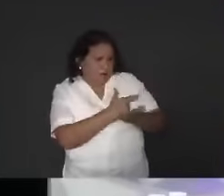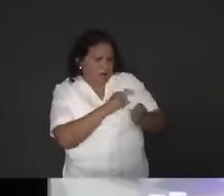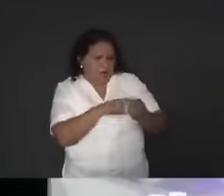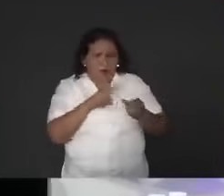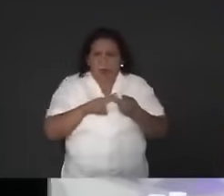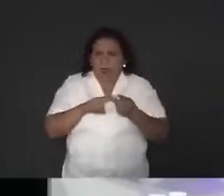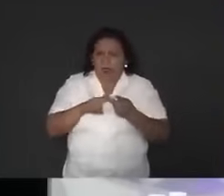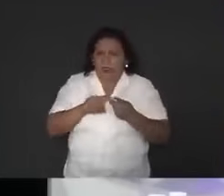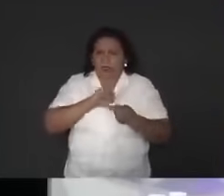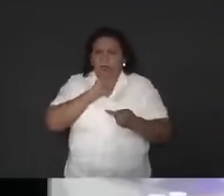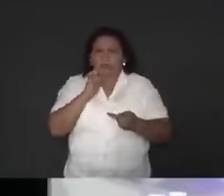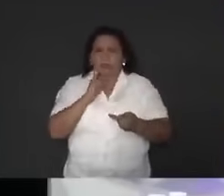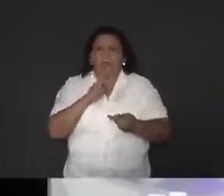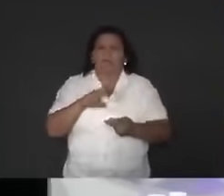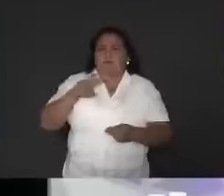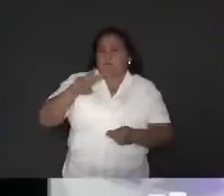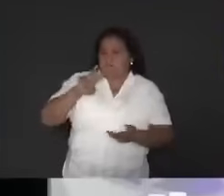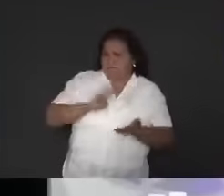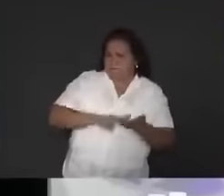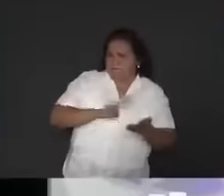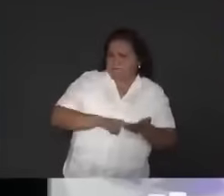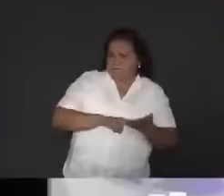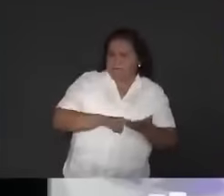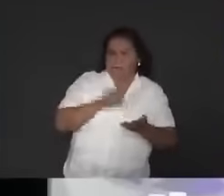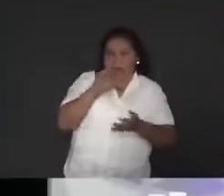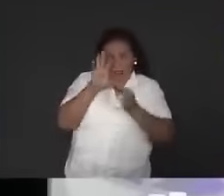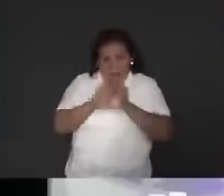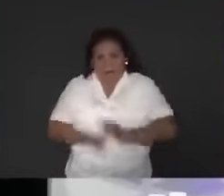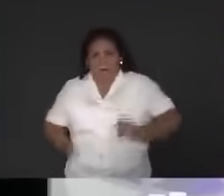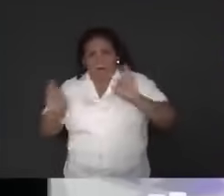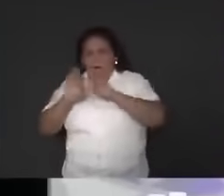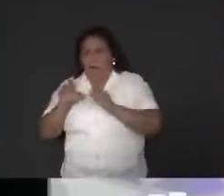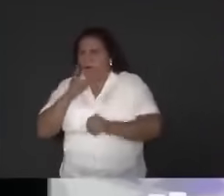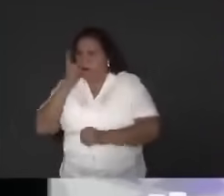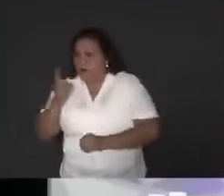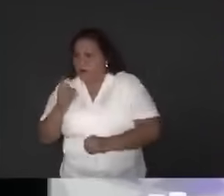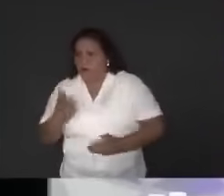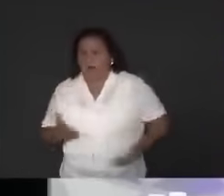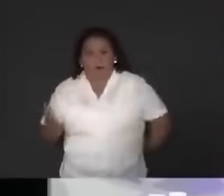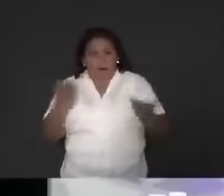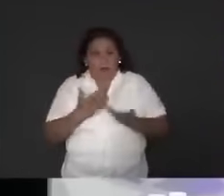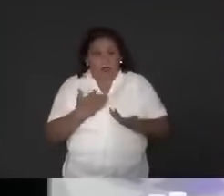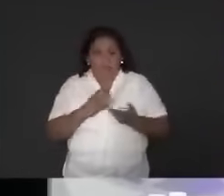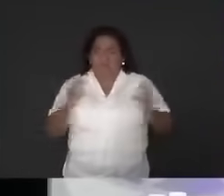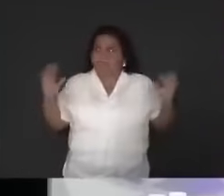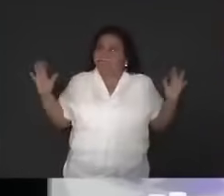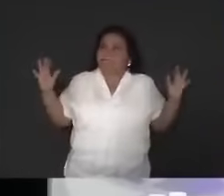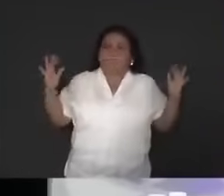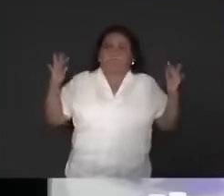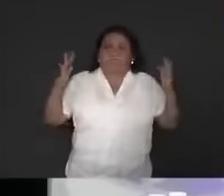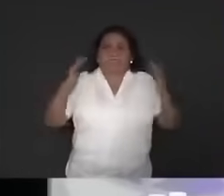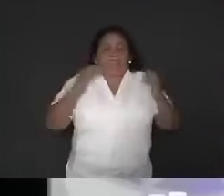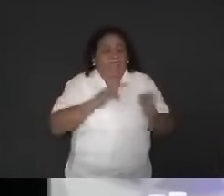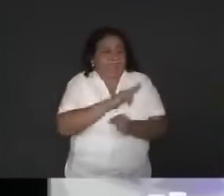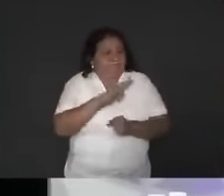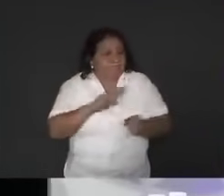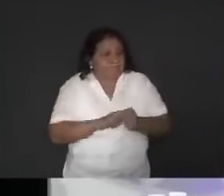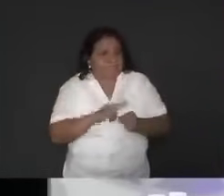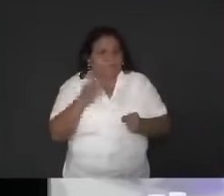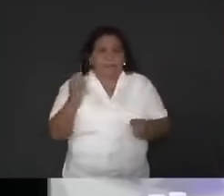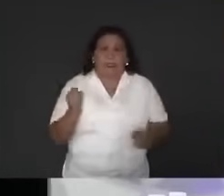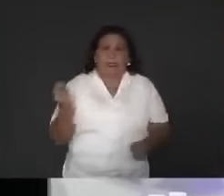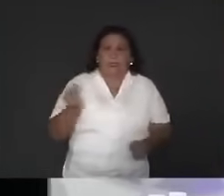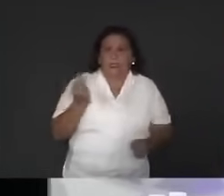escrúpulos. También es corrupción y es importante ponerlo sobre la mesa, lo que han hecho con el medio ambiente. Tenemos que hacer